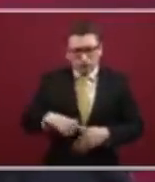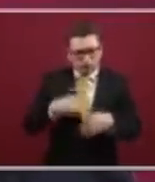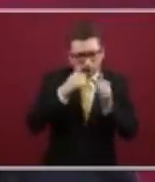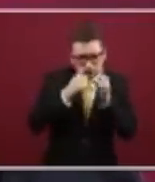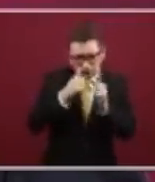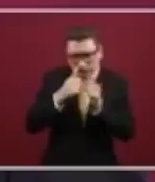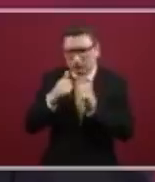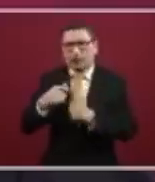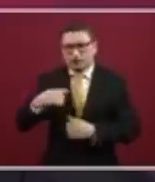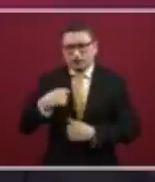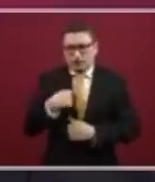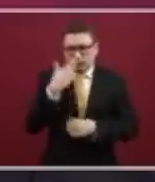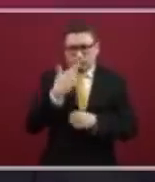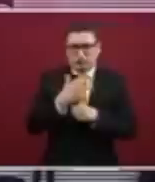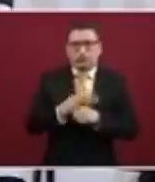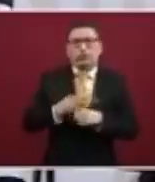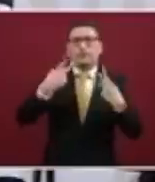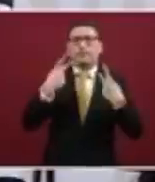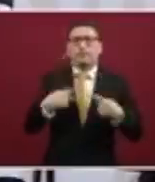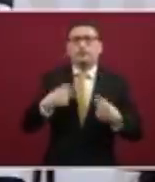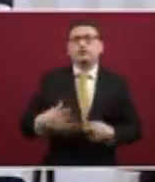pueblo.